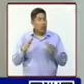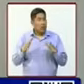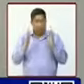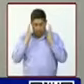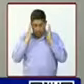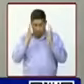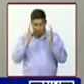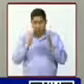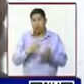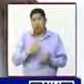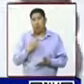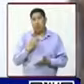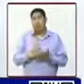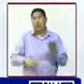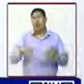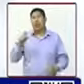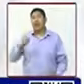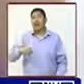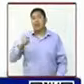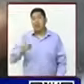recibiendo la atención que requiere.